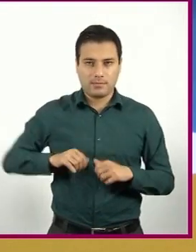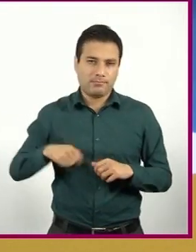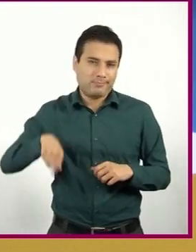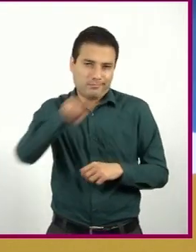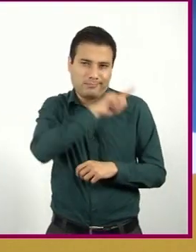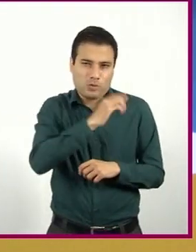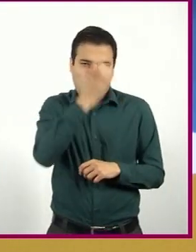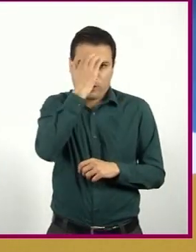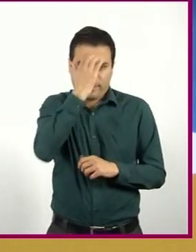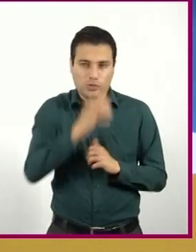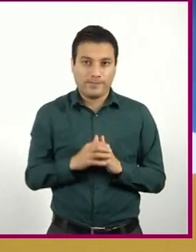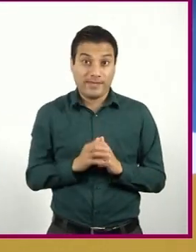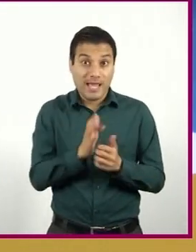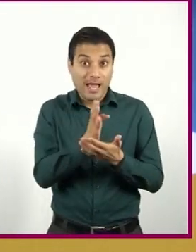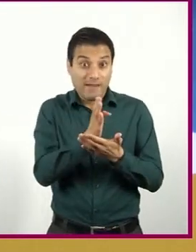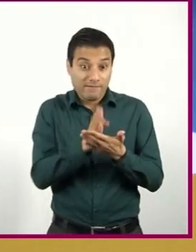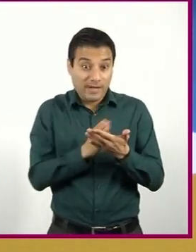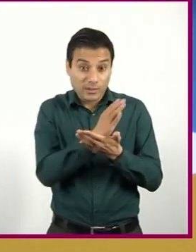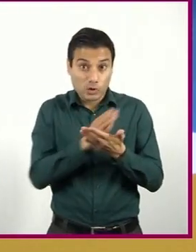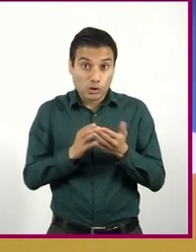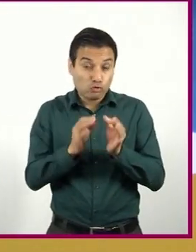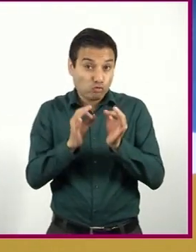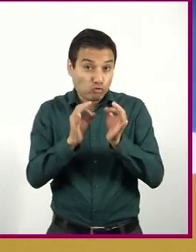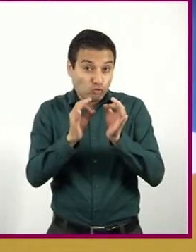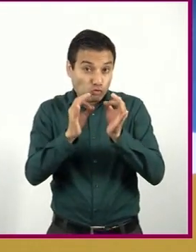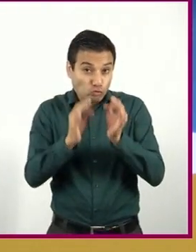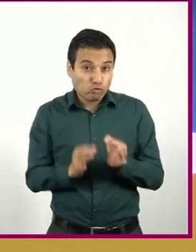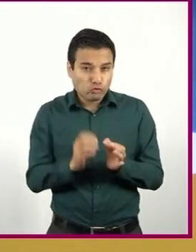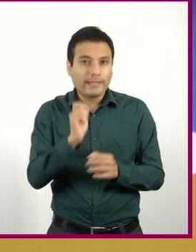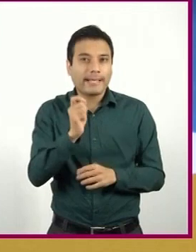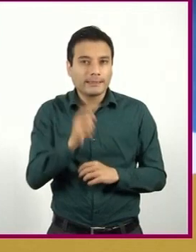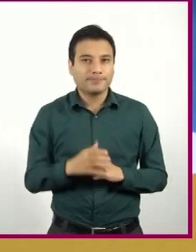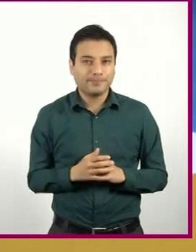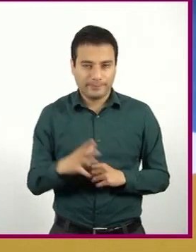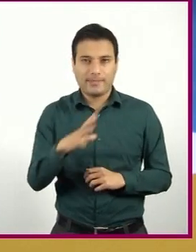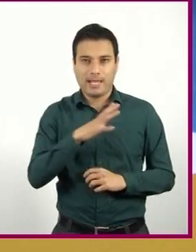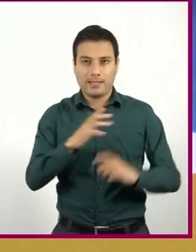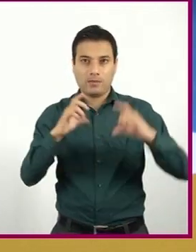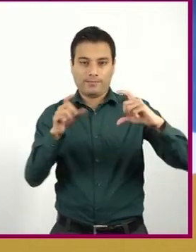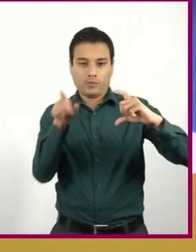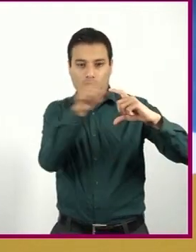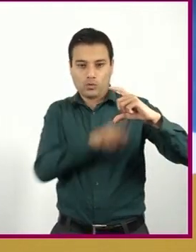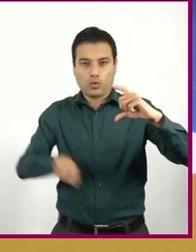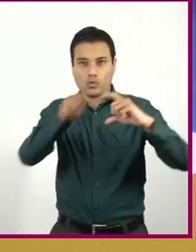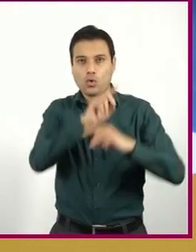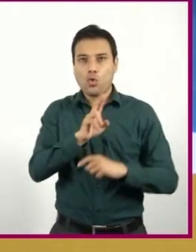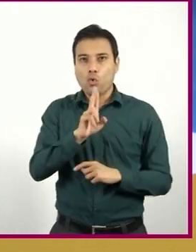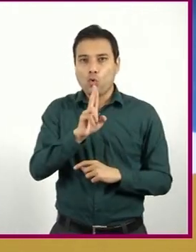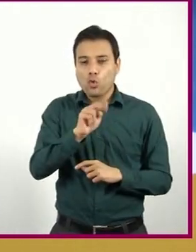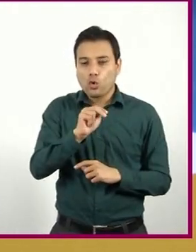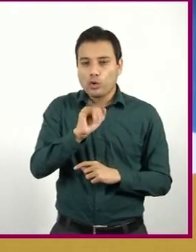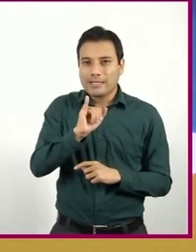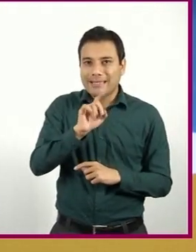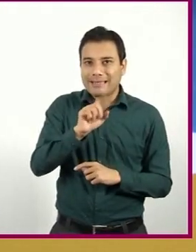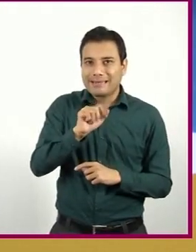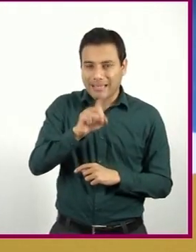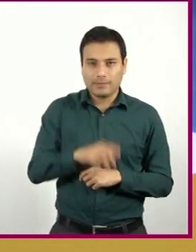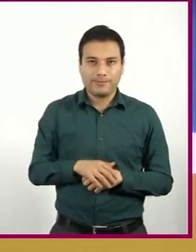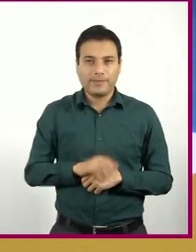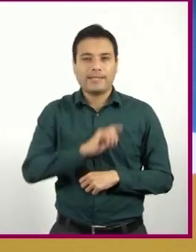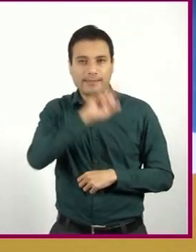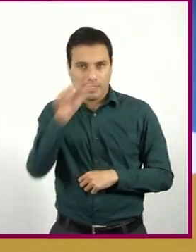una fracción representa las partes de un todo, al que llamamos unidad. Es decir, que ésta se divide en partes